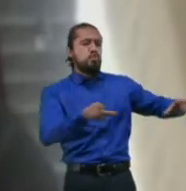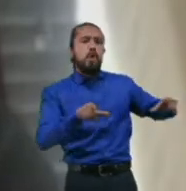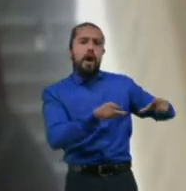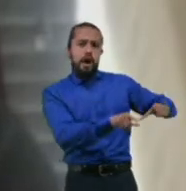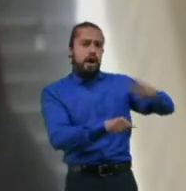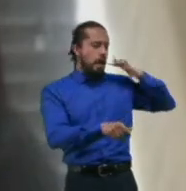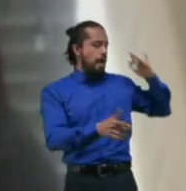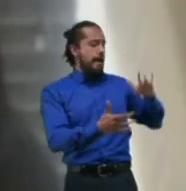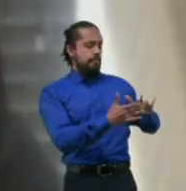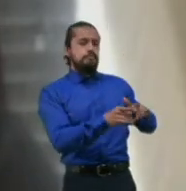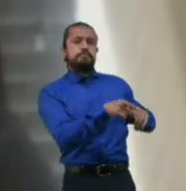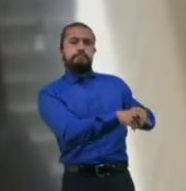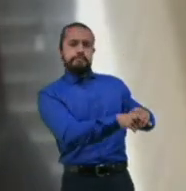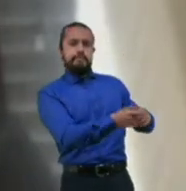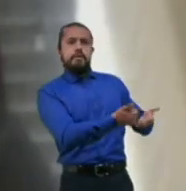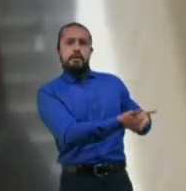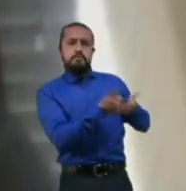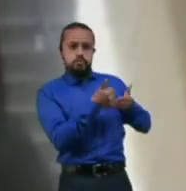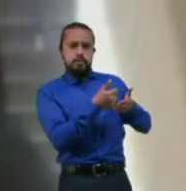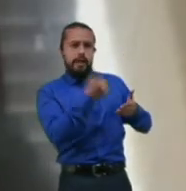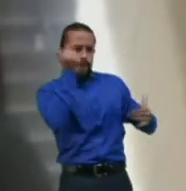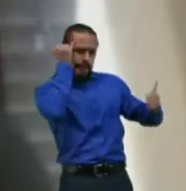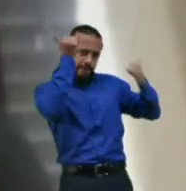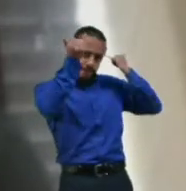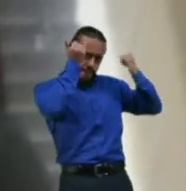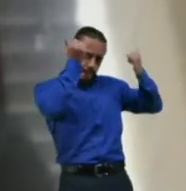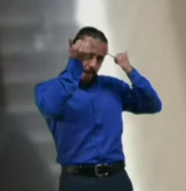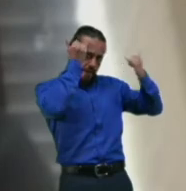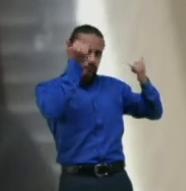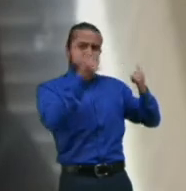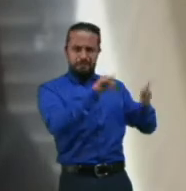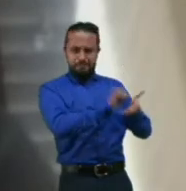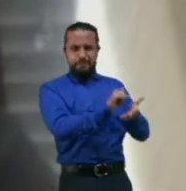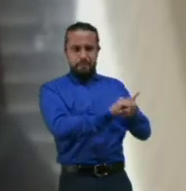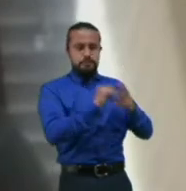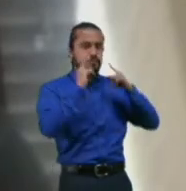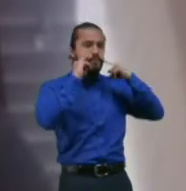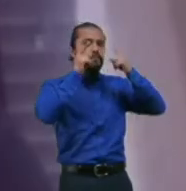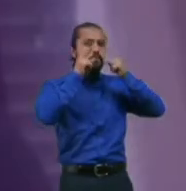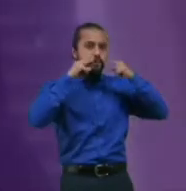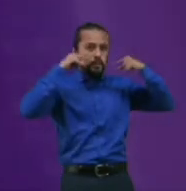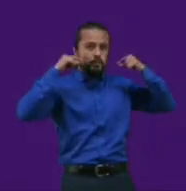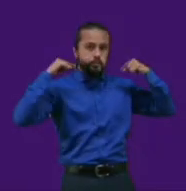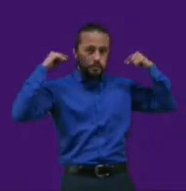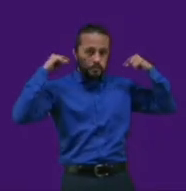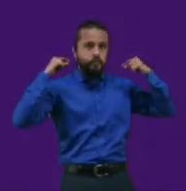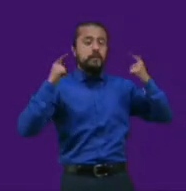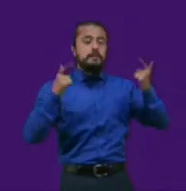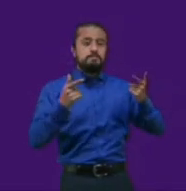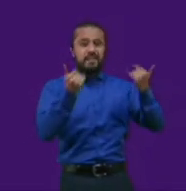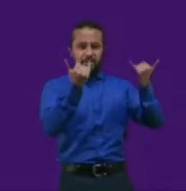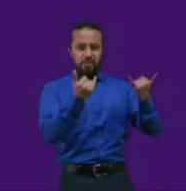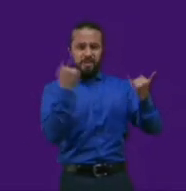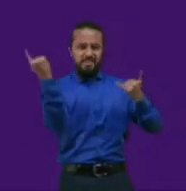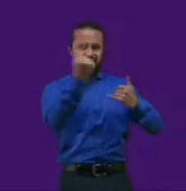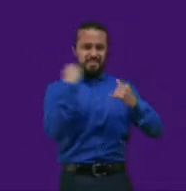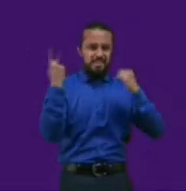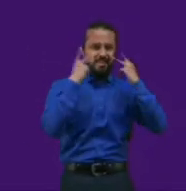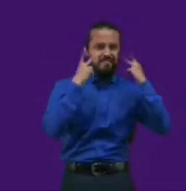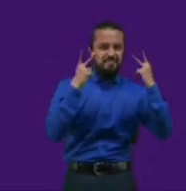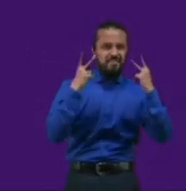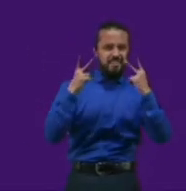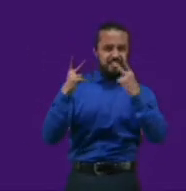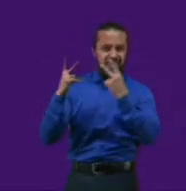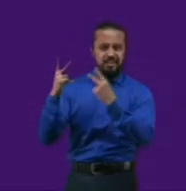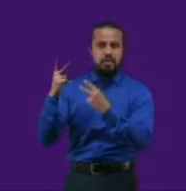cual salieron muchas ideas y una de ellas es Rappi. Hay mucha gente todavía en el mercado que habla